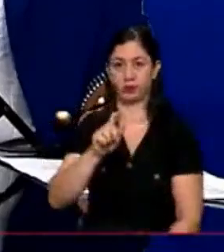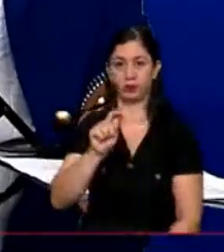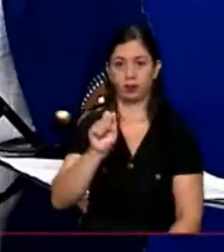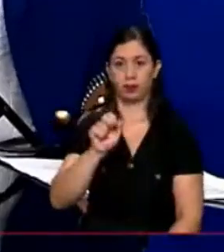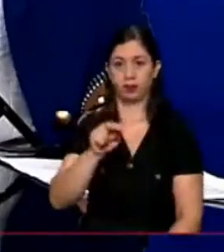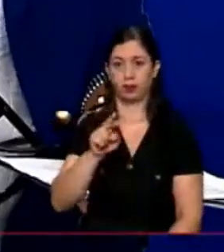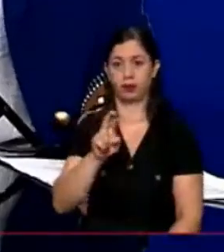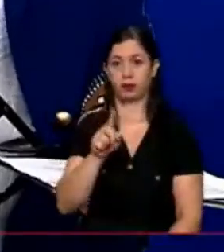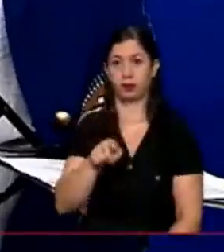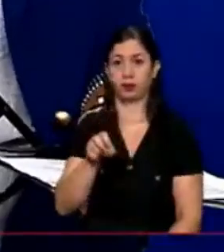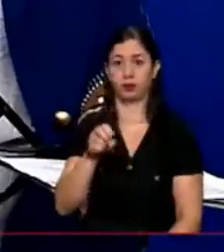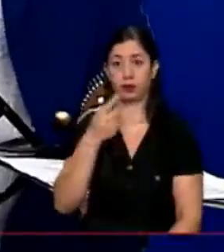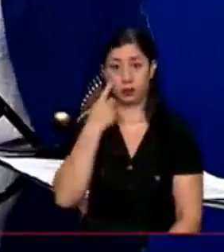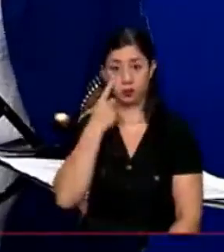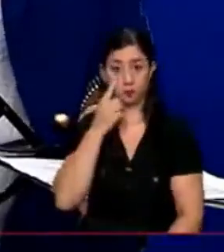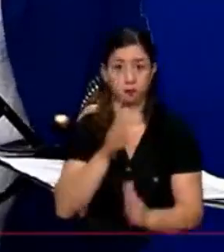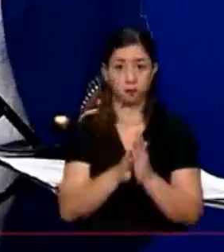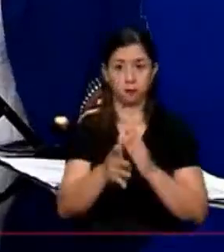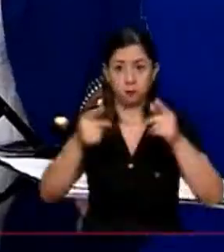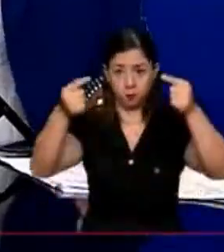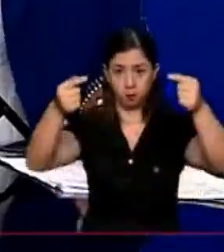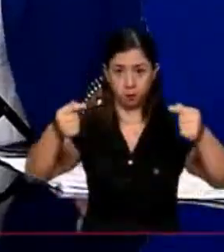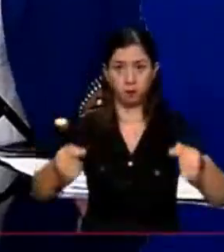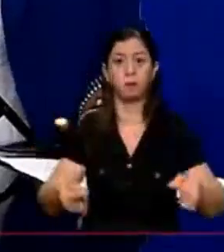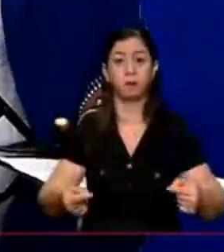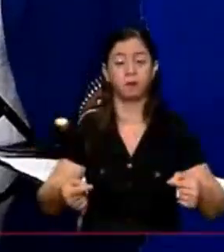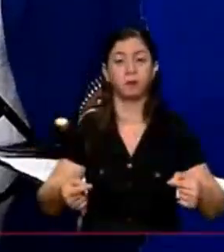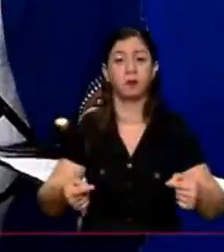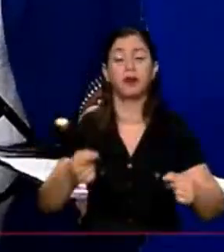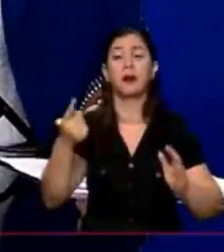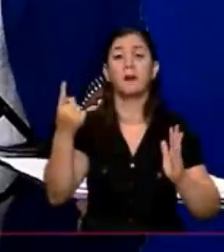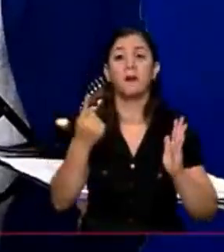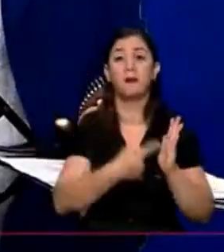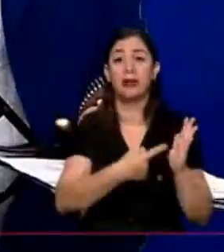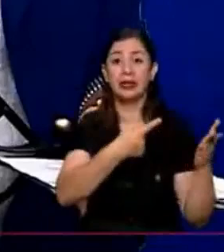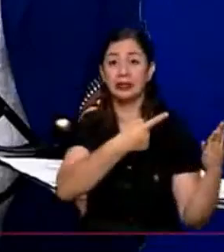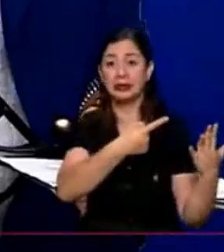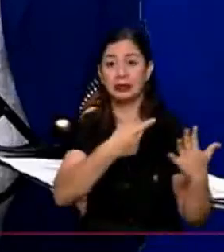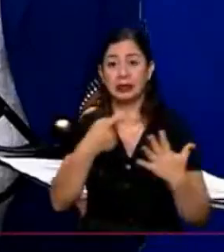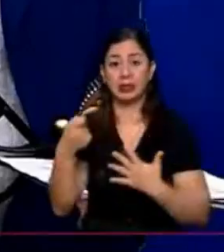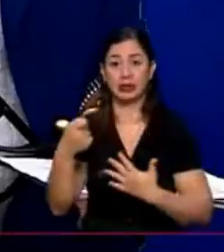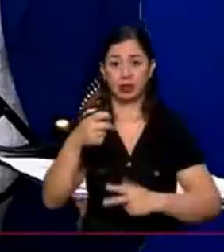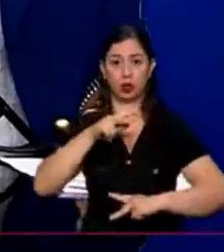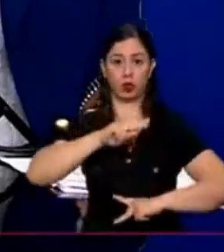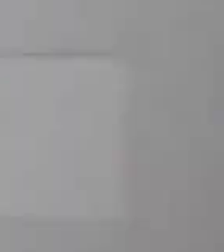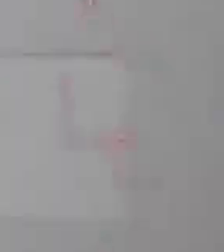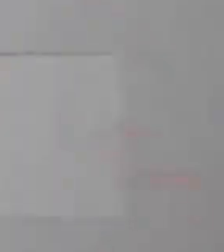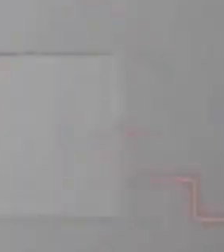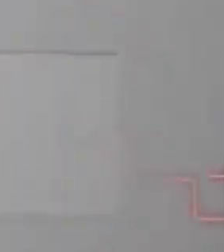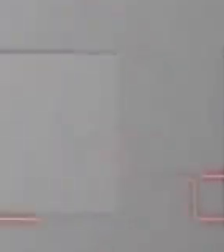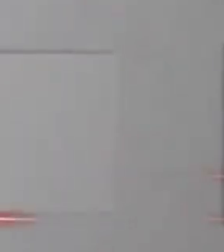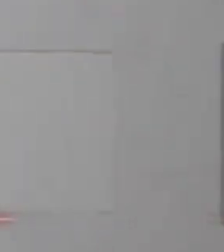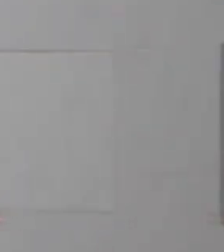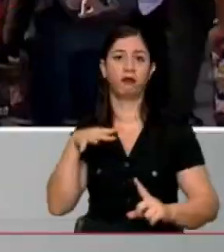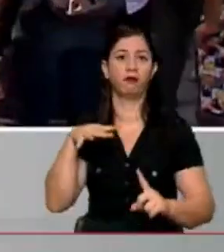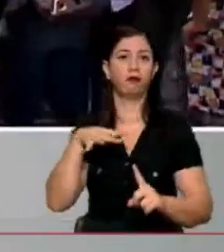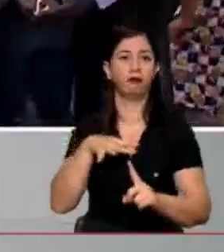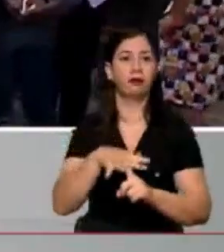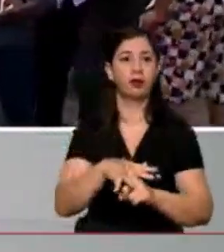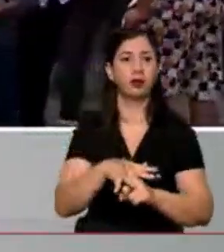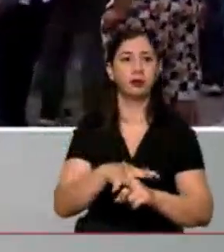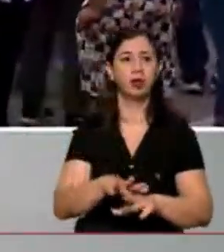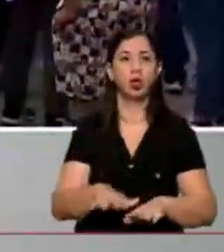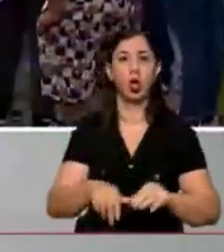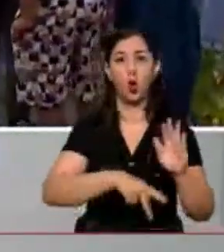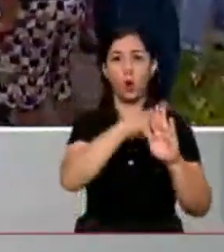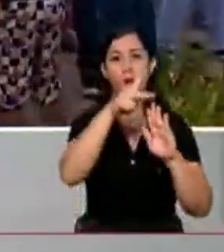Escucha esta cifra, Carmen, televidentes y seguidores también. 1.600 propietarios afectados por la